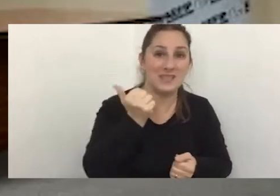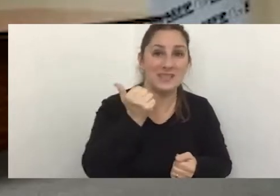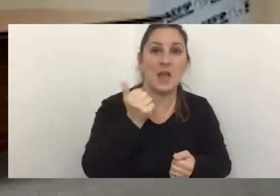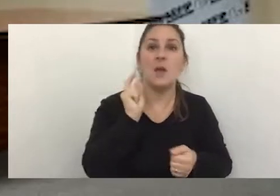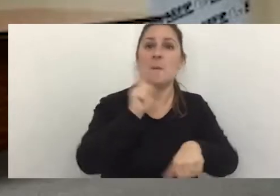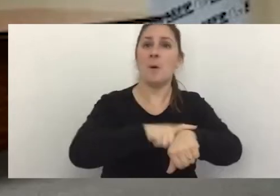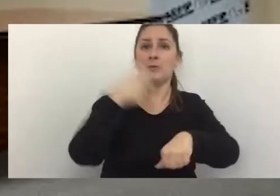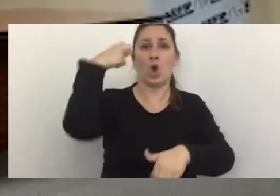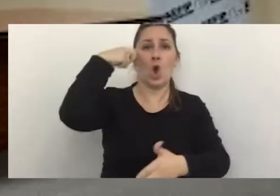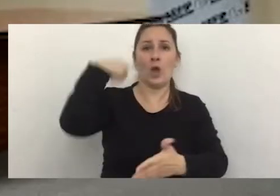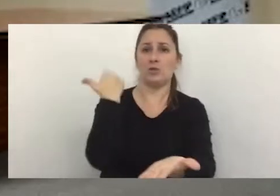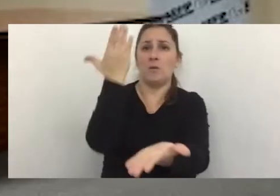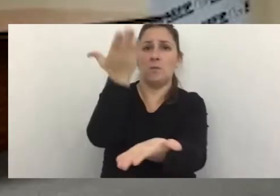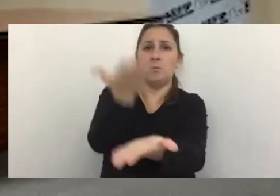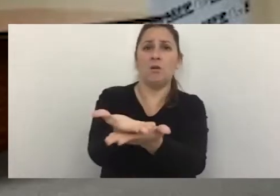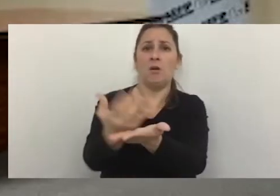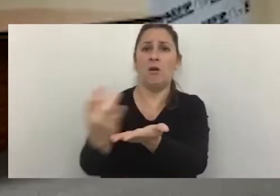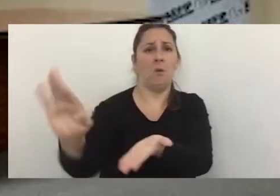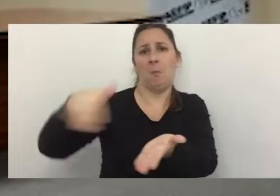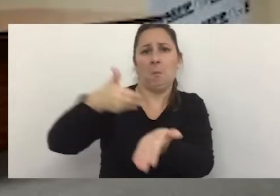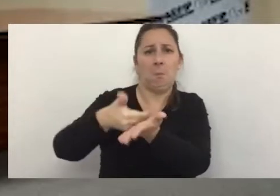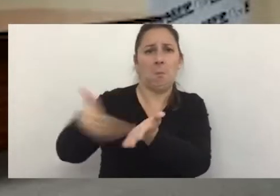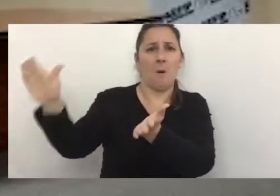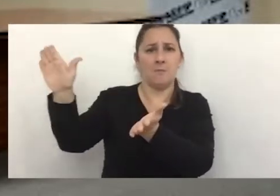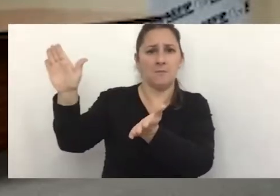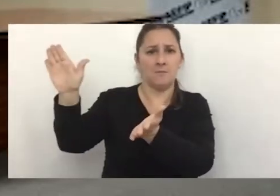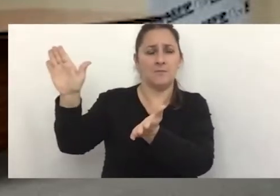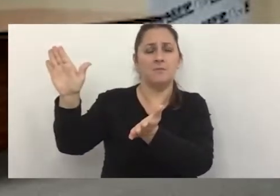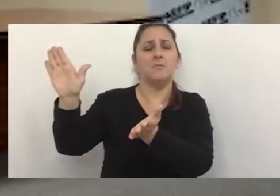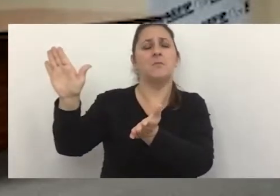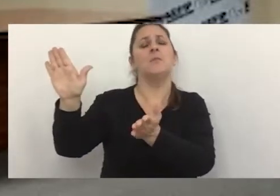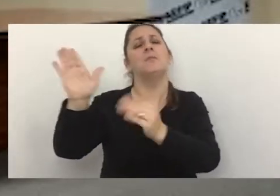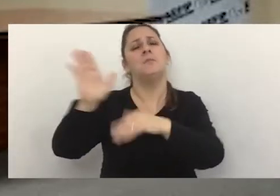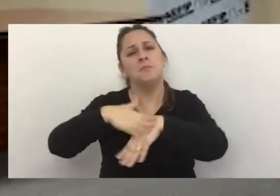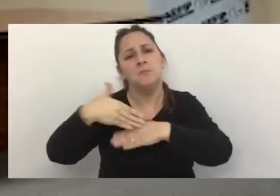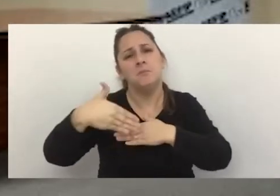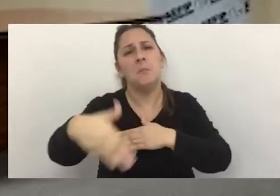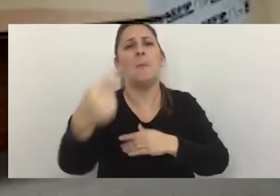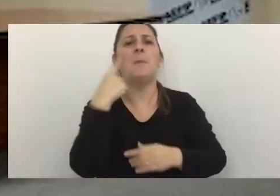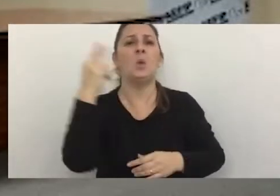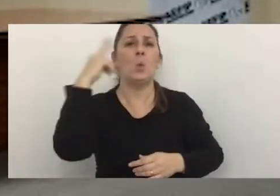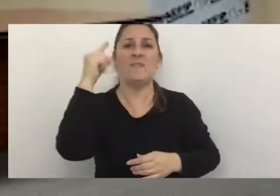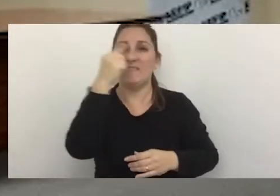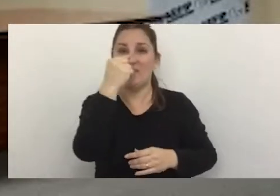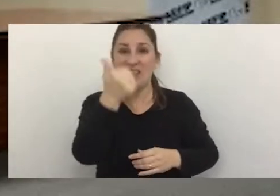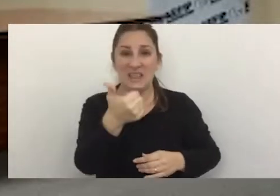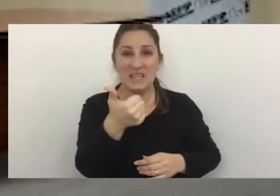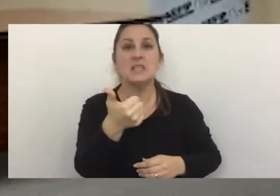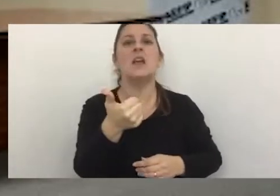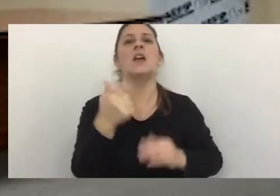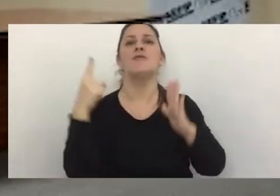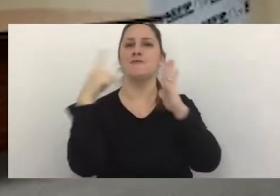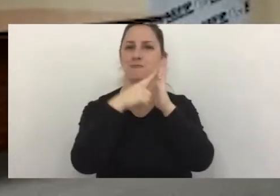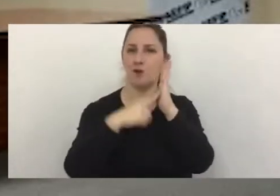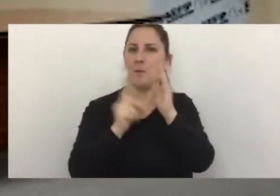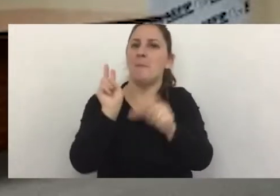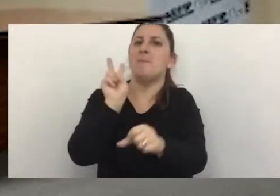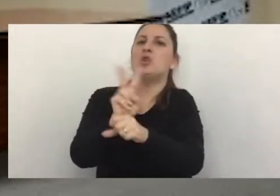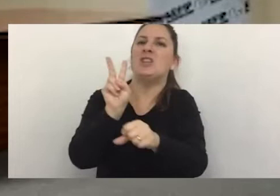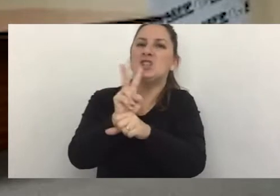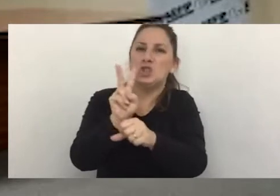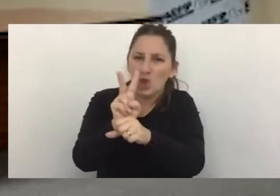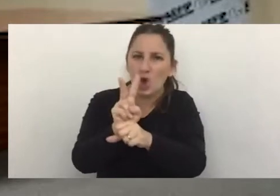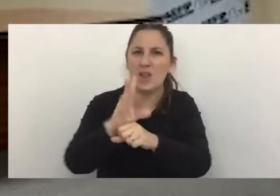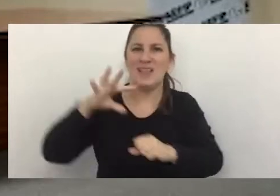Congreso y lo rechazan. Y recién en 1926 se da la primera norma de protección del salario. 10 años